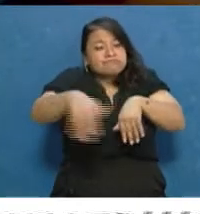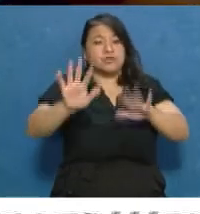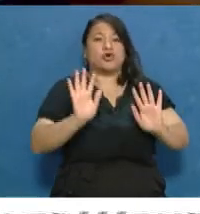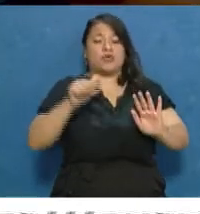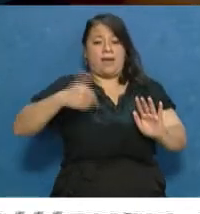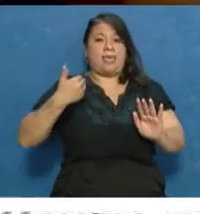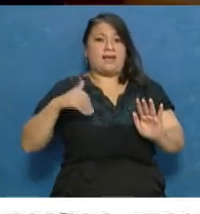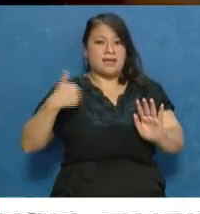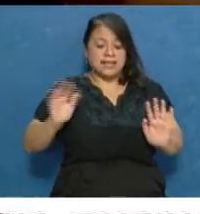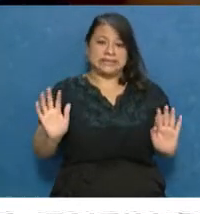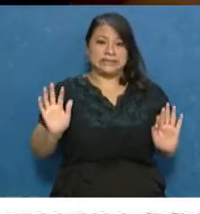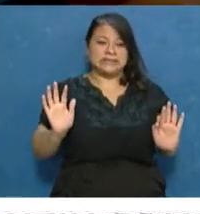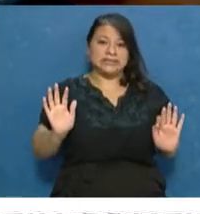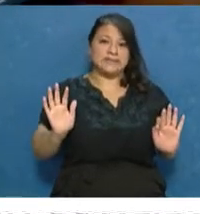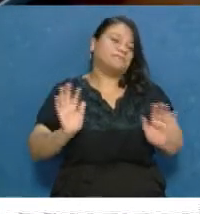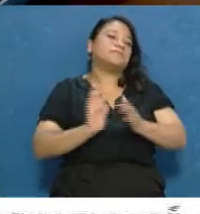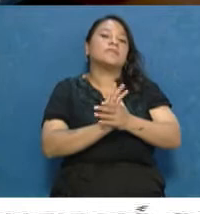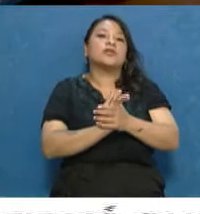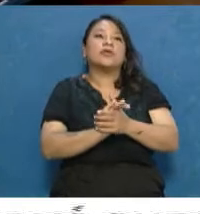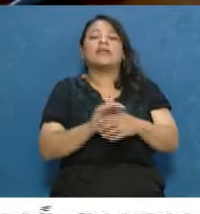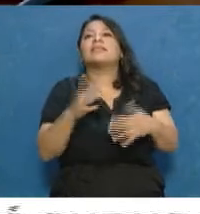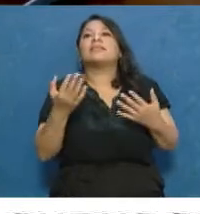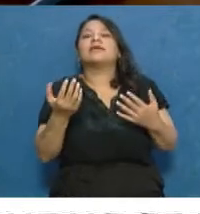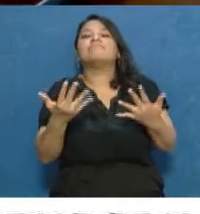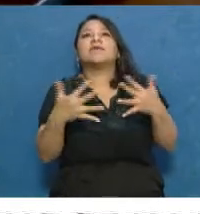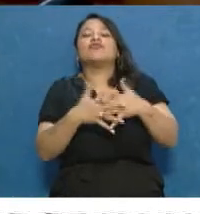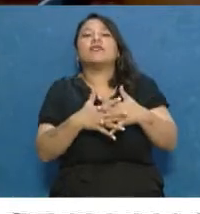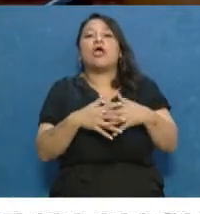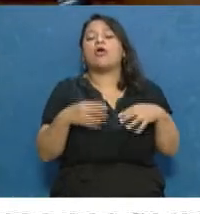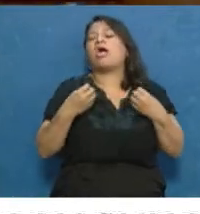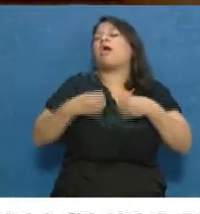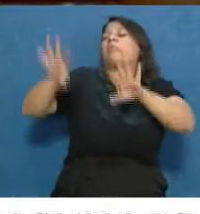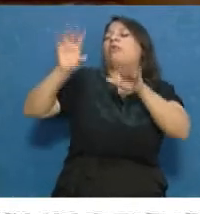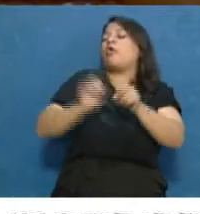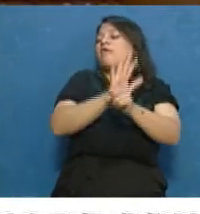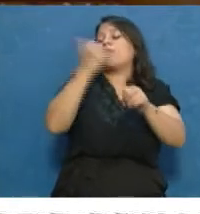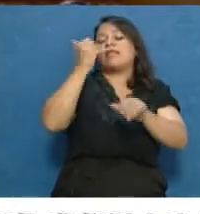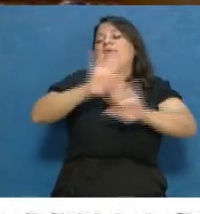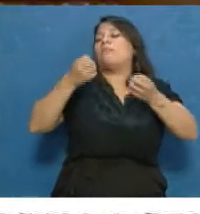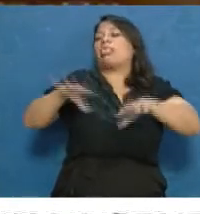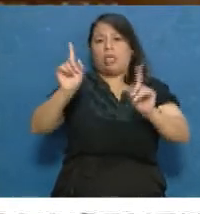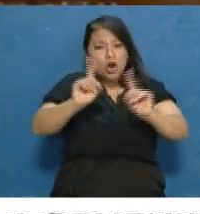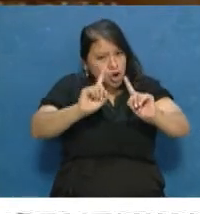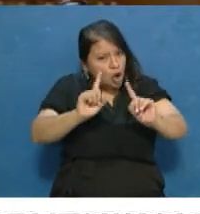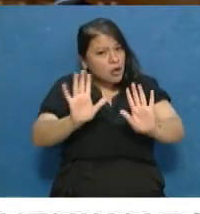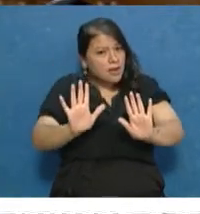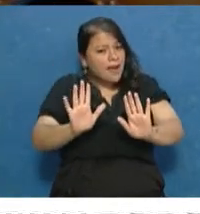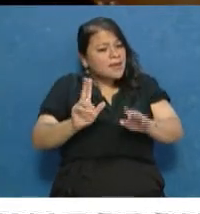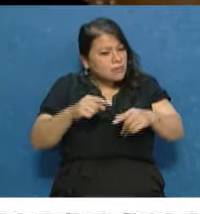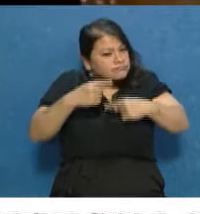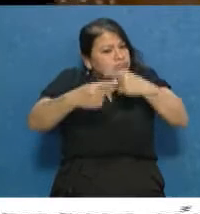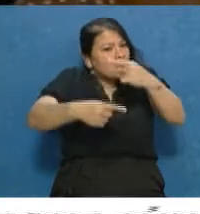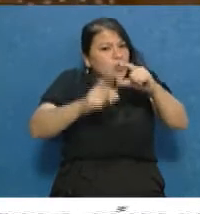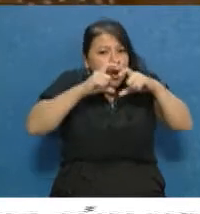en la Argentina. Y tiene que ver con el relax, que no es que relajarse, hay que seguir teniéndole miedo. Y tenemos que,